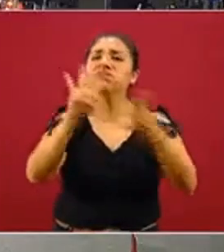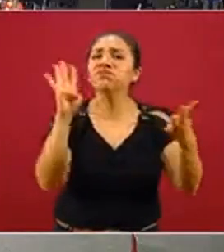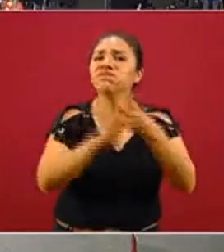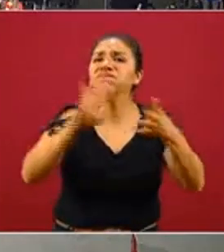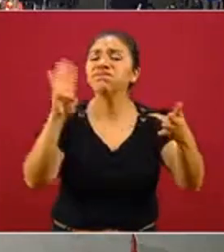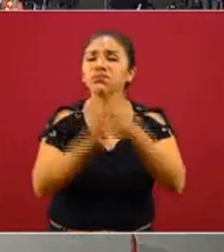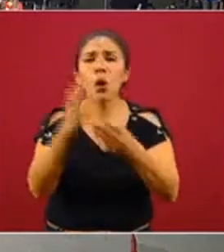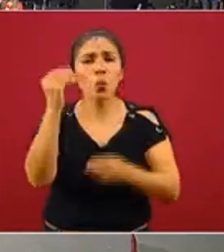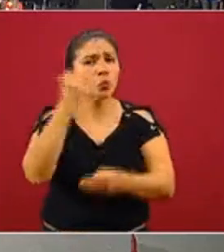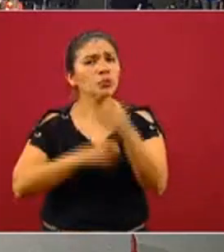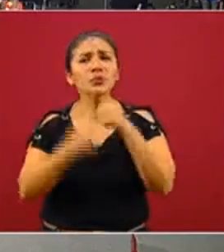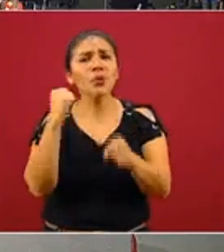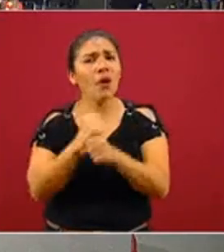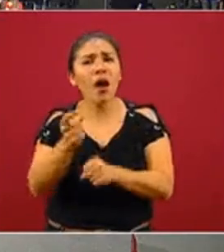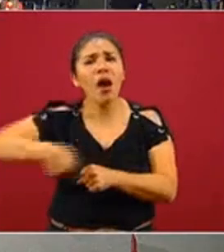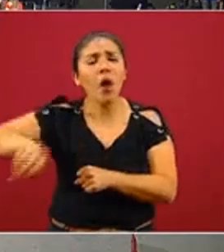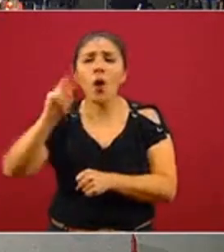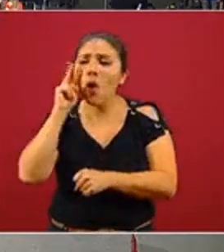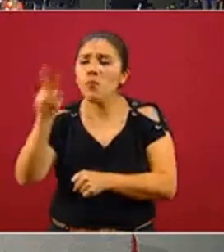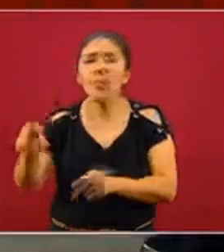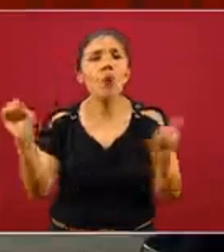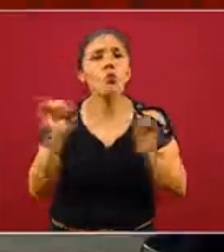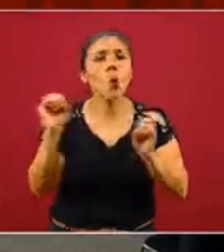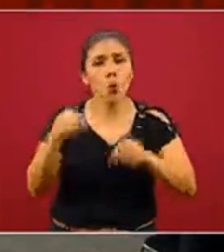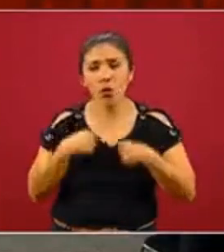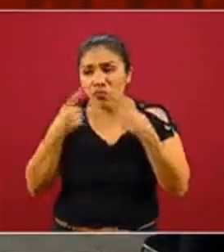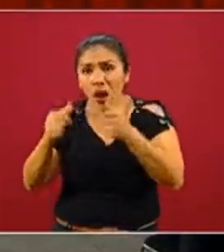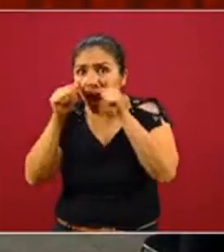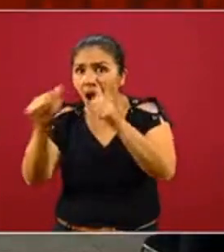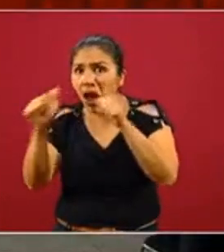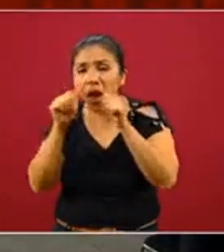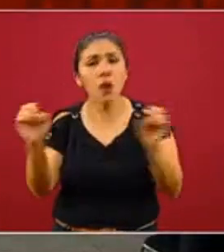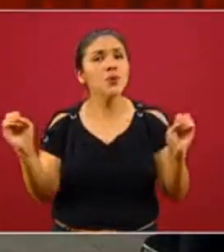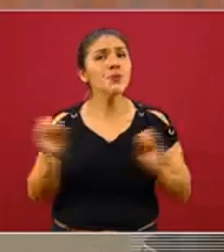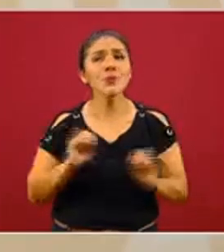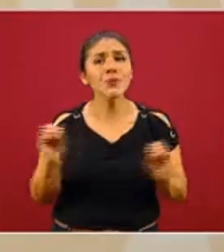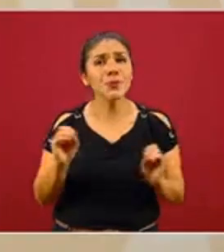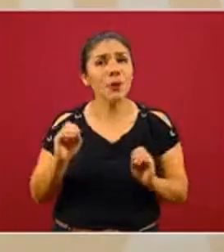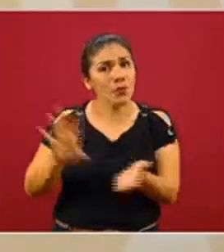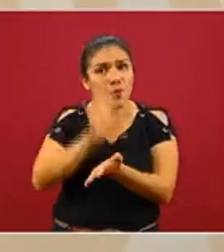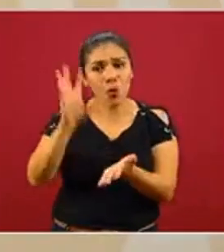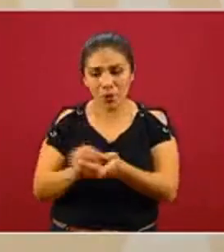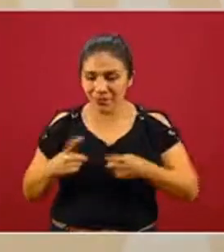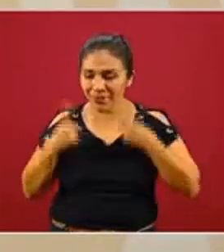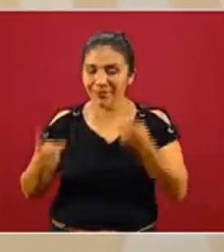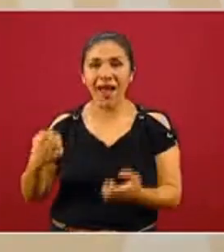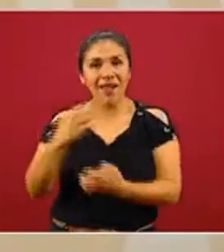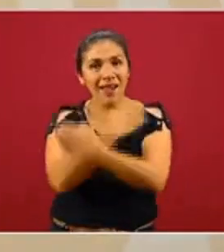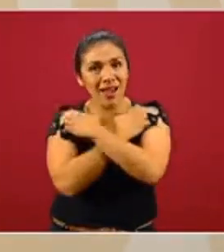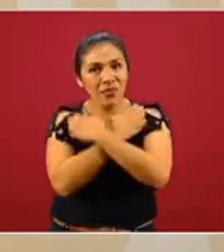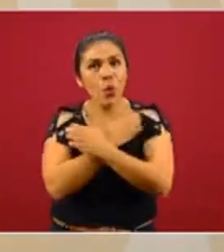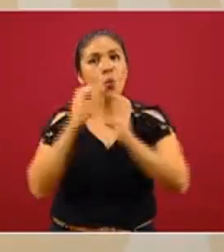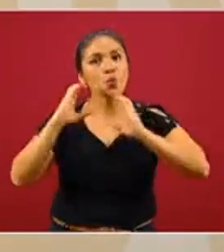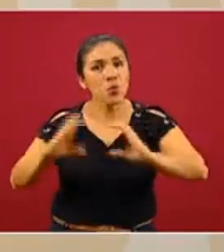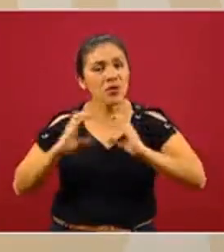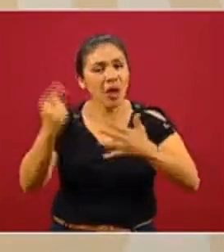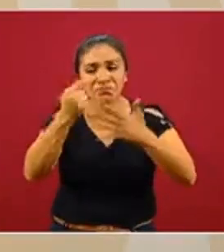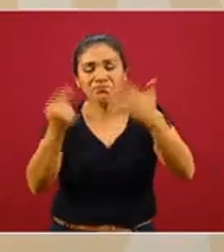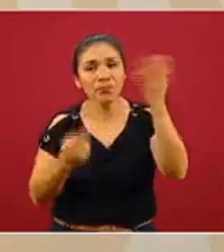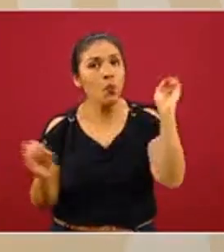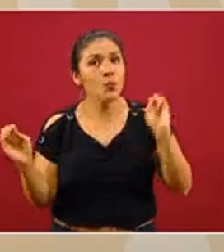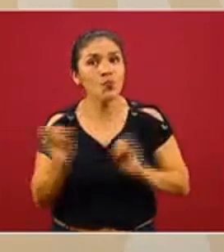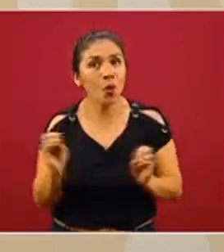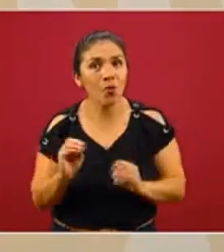durante muchos años no vimos porque no les dimos la atención necesaria en la cobertura de educación, en el sistema de cuidados, etcétera. Es decir,